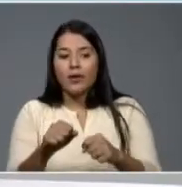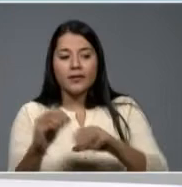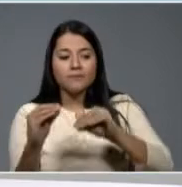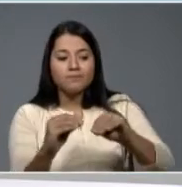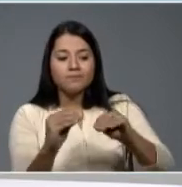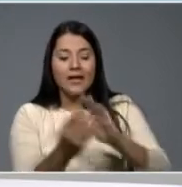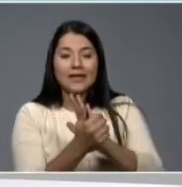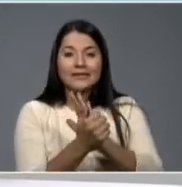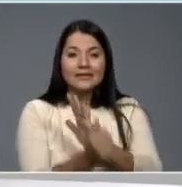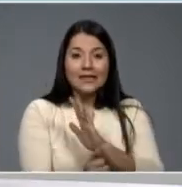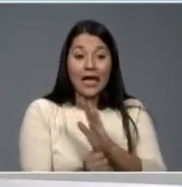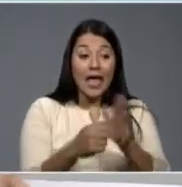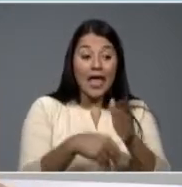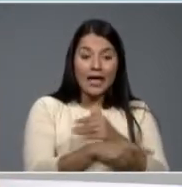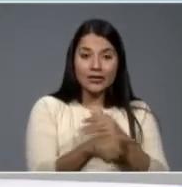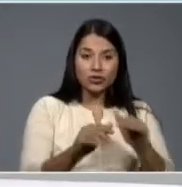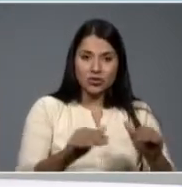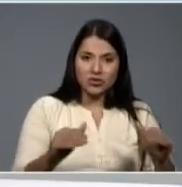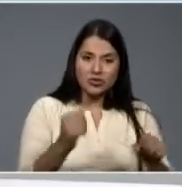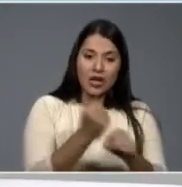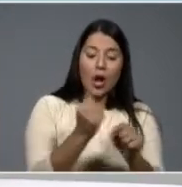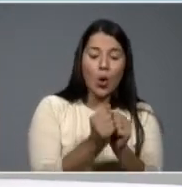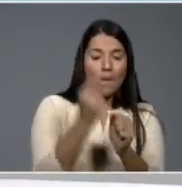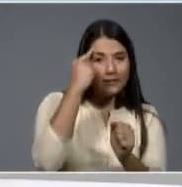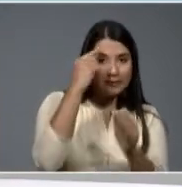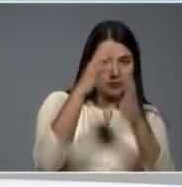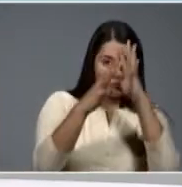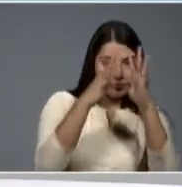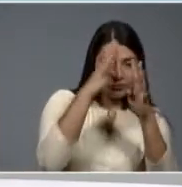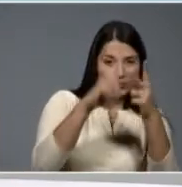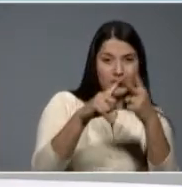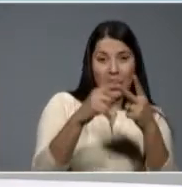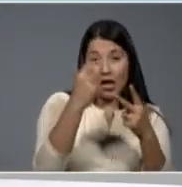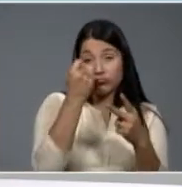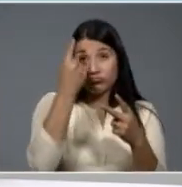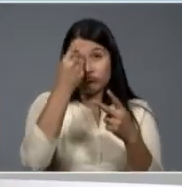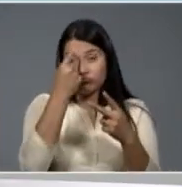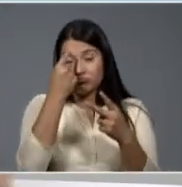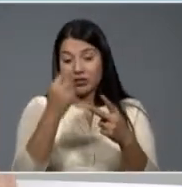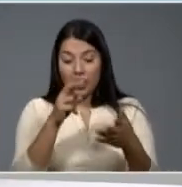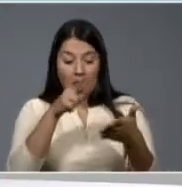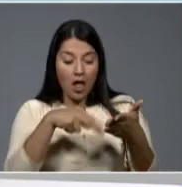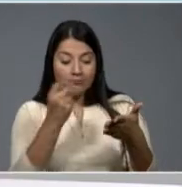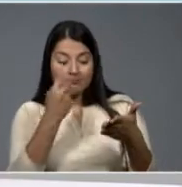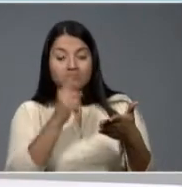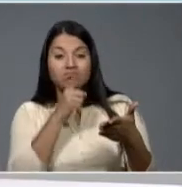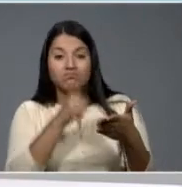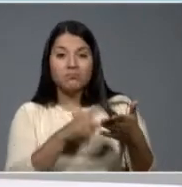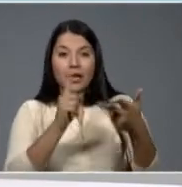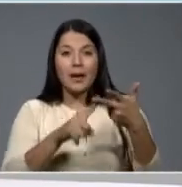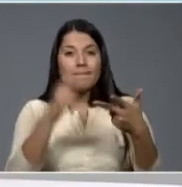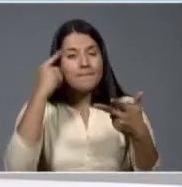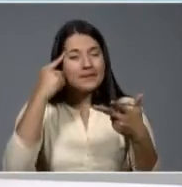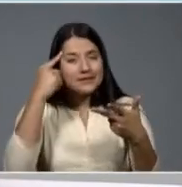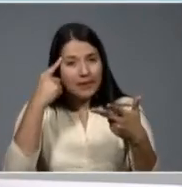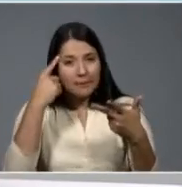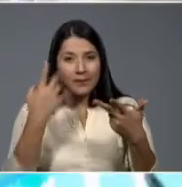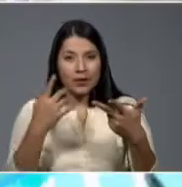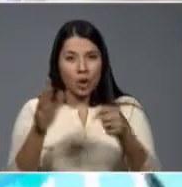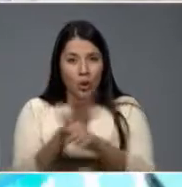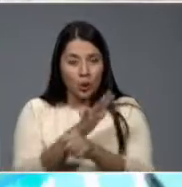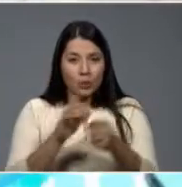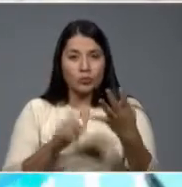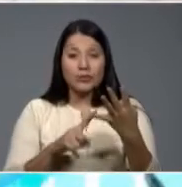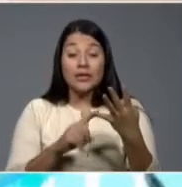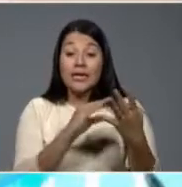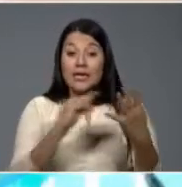fundamentales de cada uno de estos niños. Trabajamos desde el pensamiento creativo, desde la comprensión real a la lectura, desde el pensamiento divergente, en el que convertimos